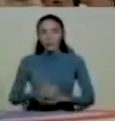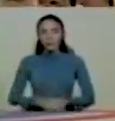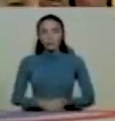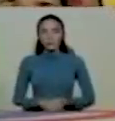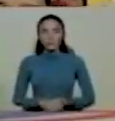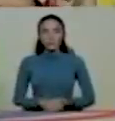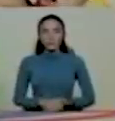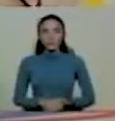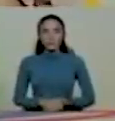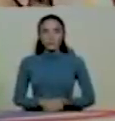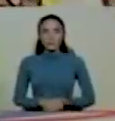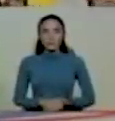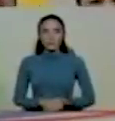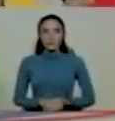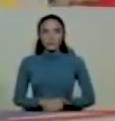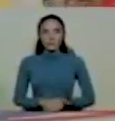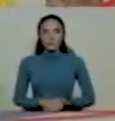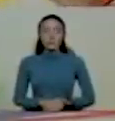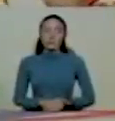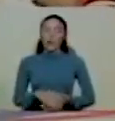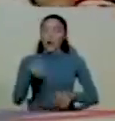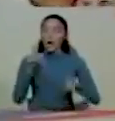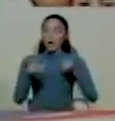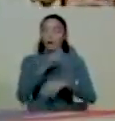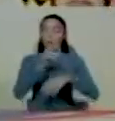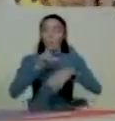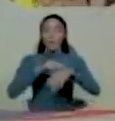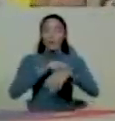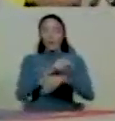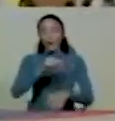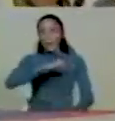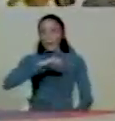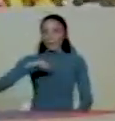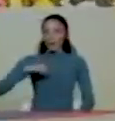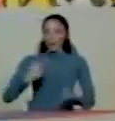Y otra cosa es lo que es la medicina privada,